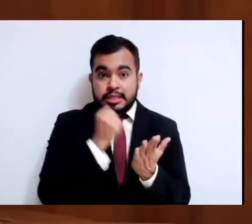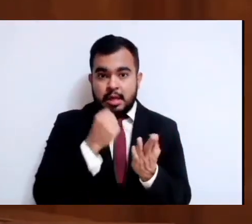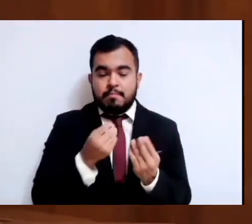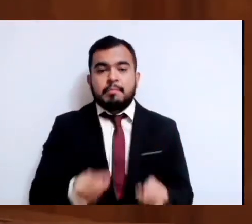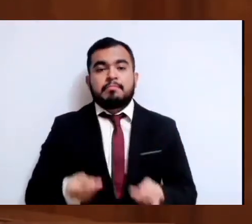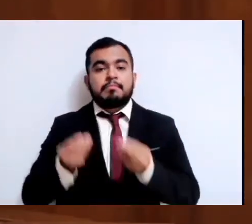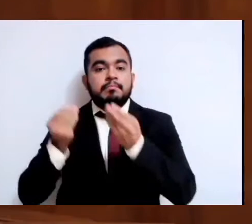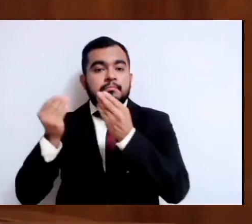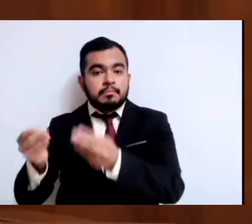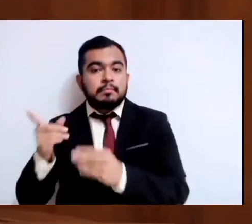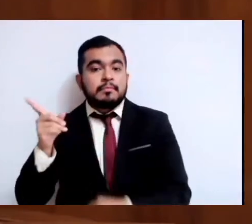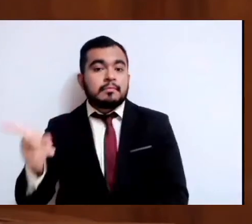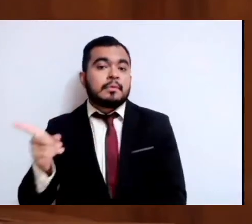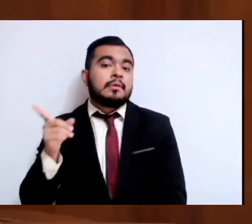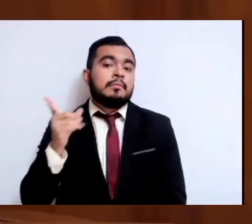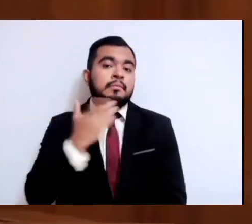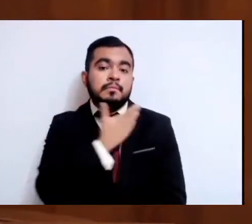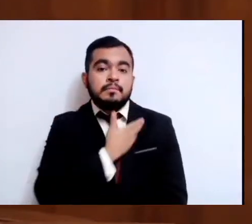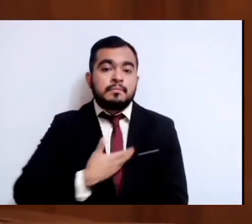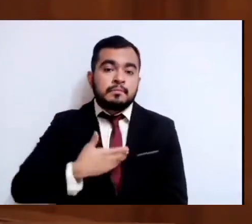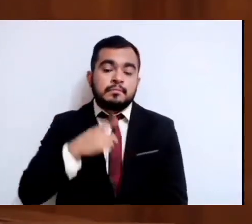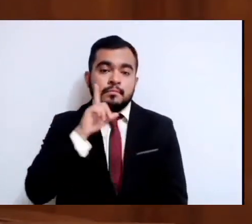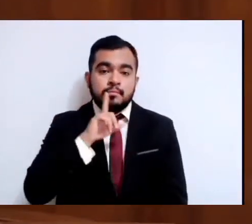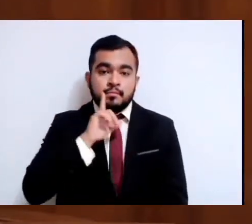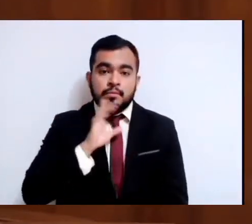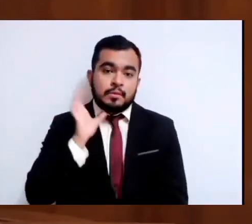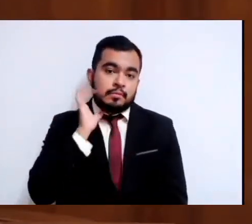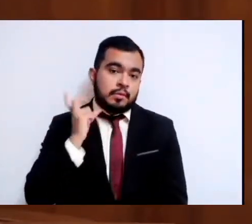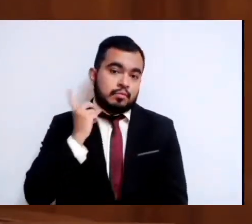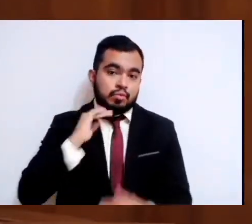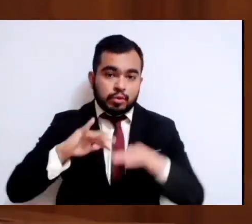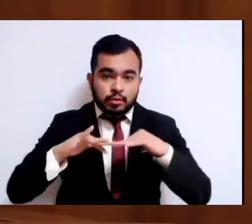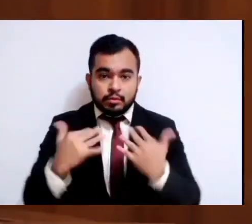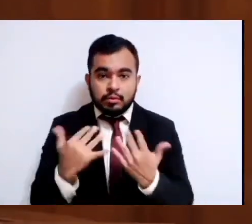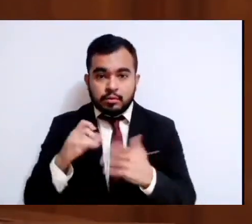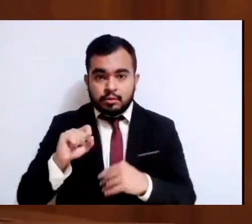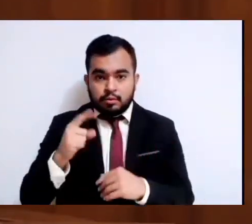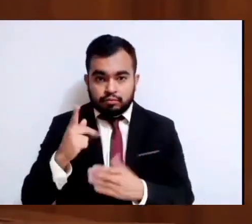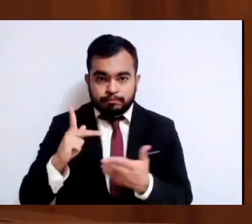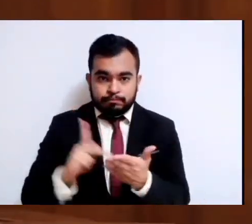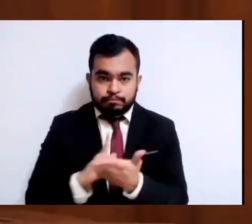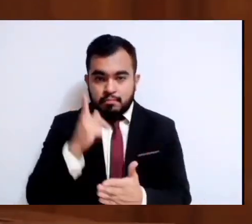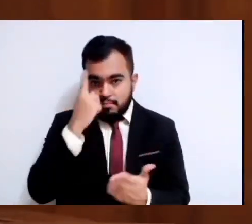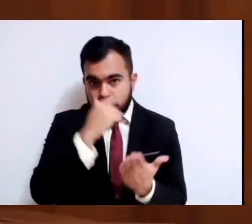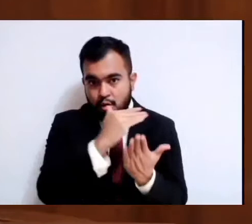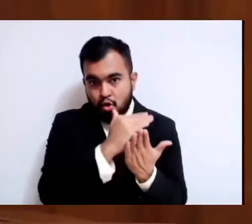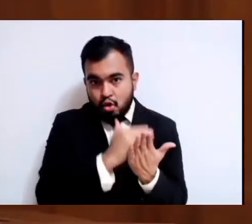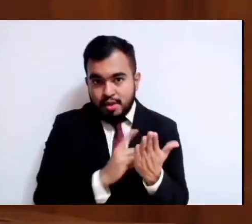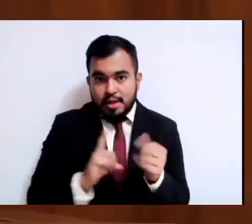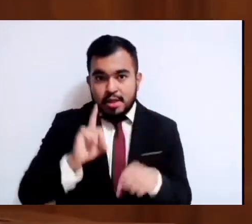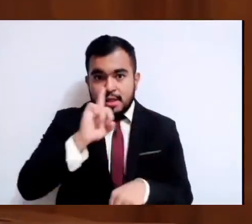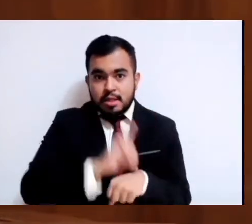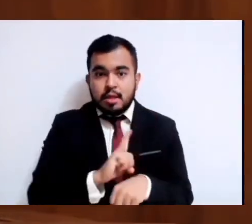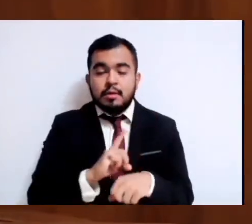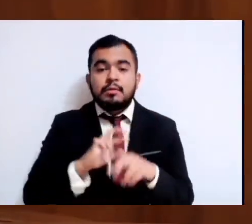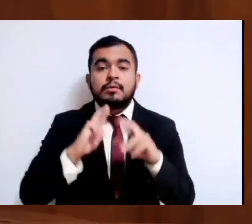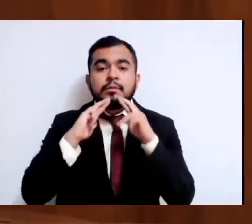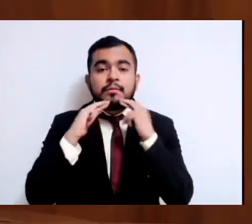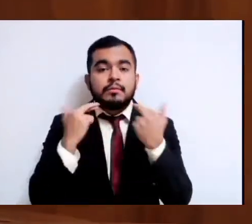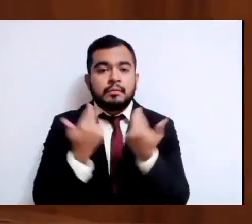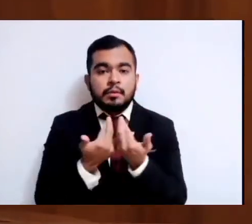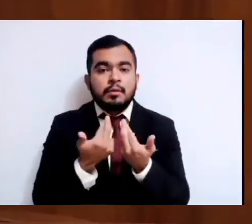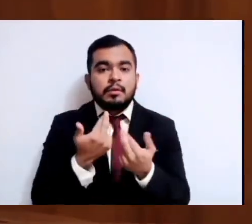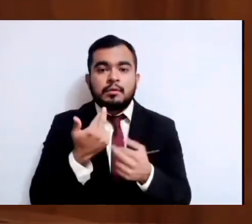la directiva de la 61 legislatura para su incorporación en el orden del día de la sesión de